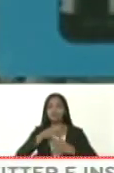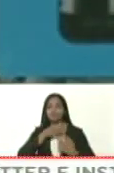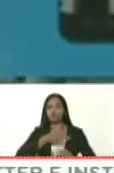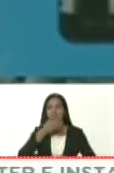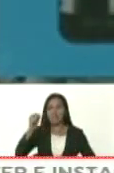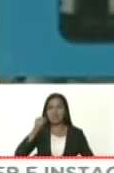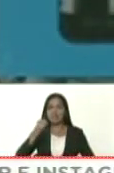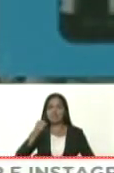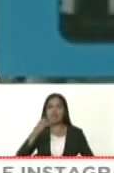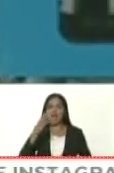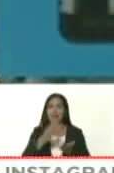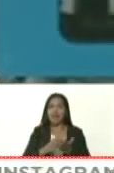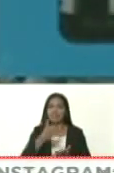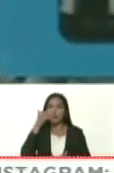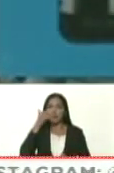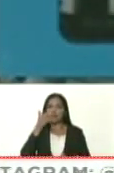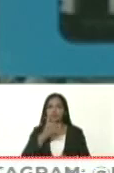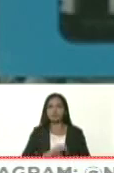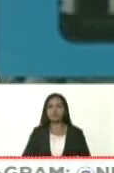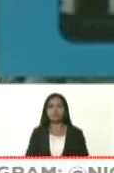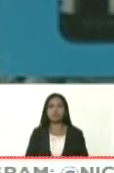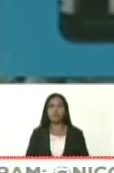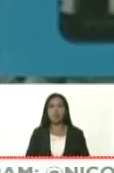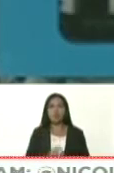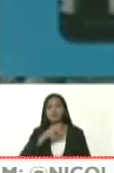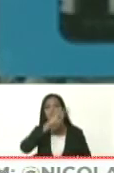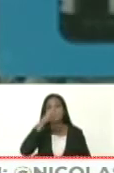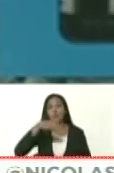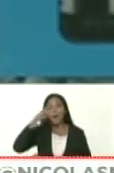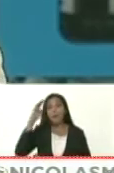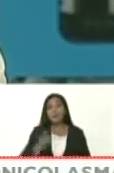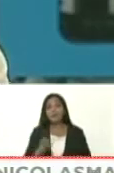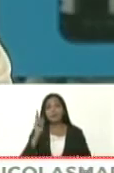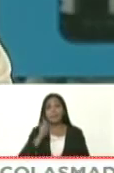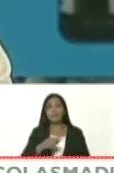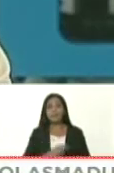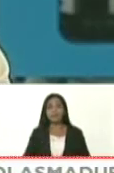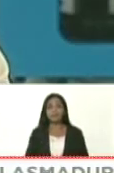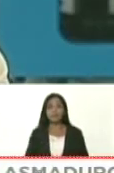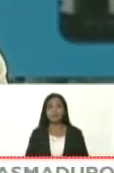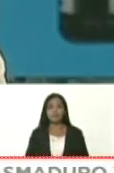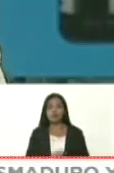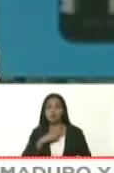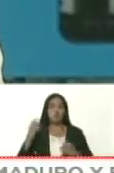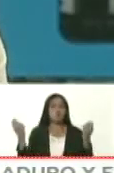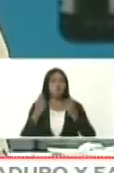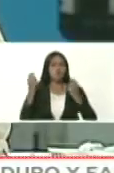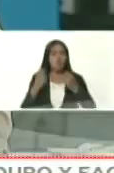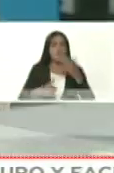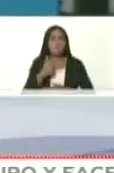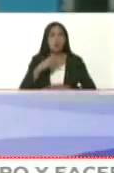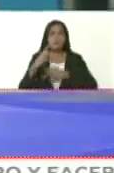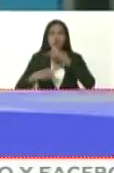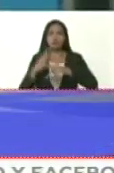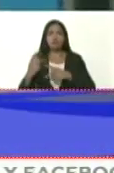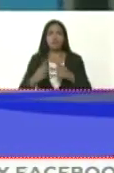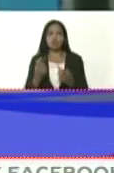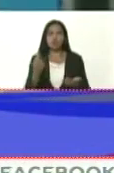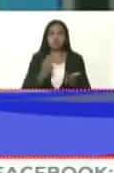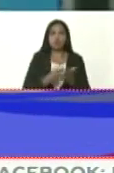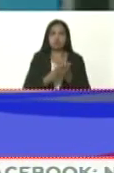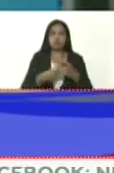socialista CanTV de Movilnet. Y tenemos que impulsar un proceso de